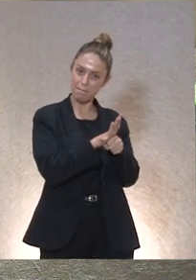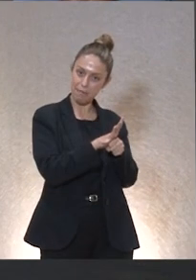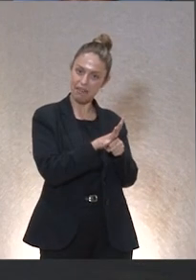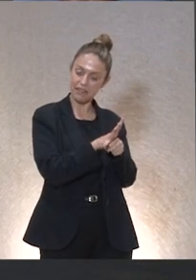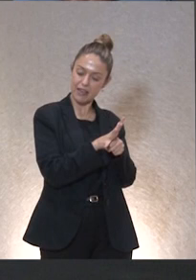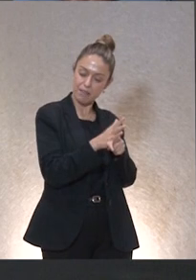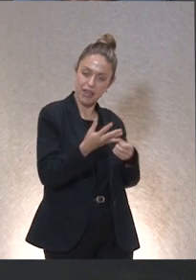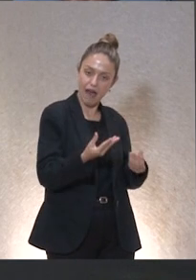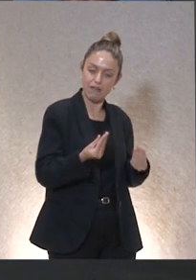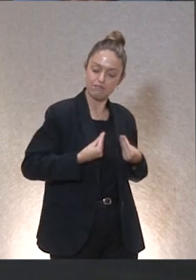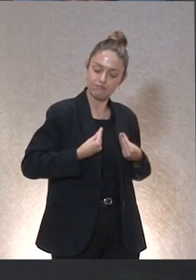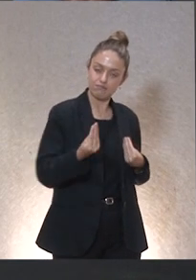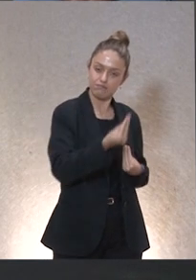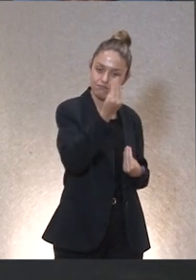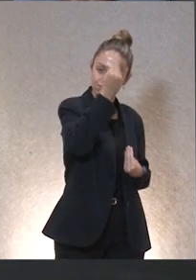otras